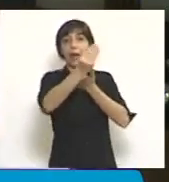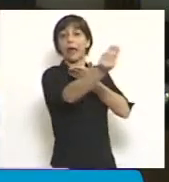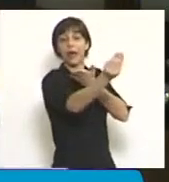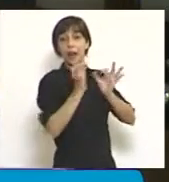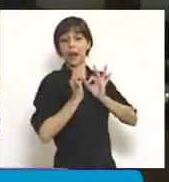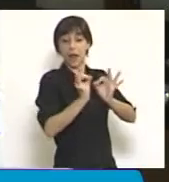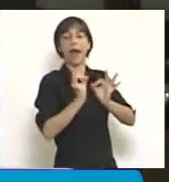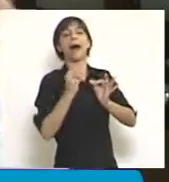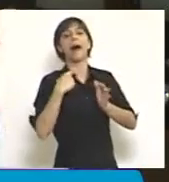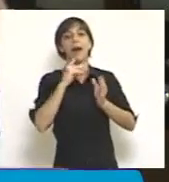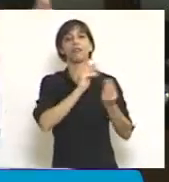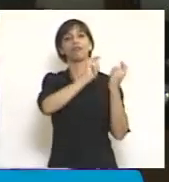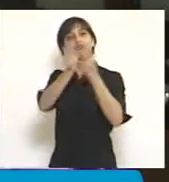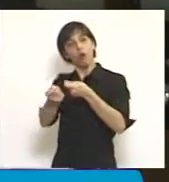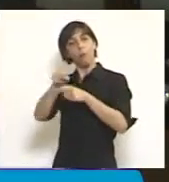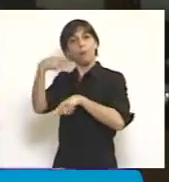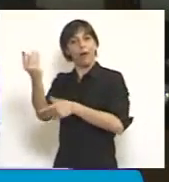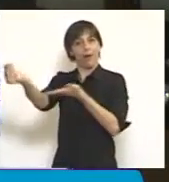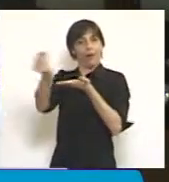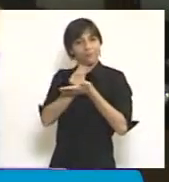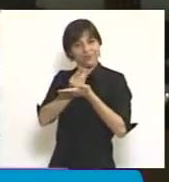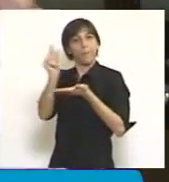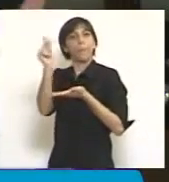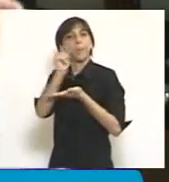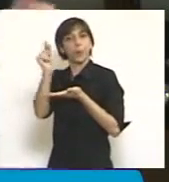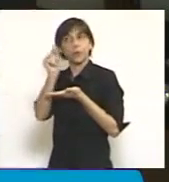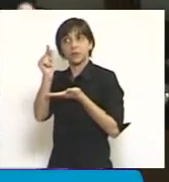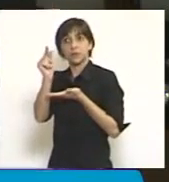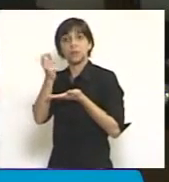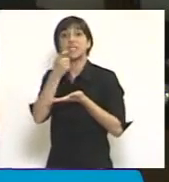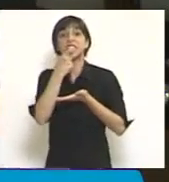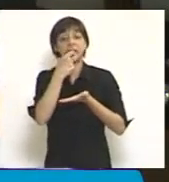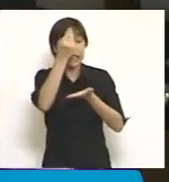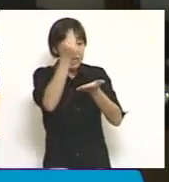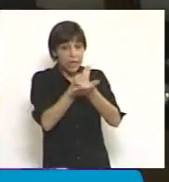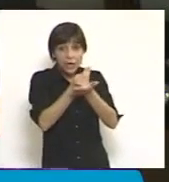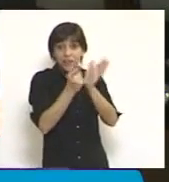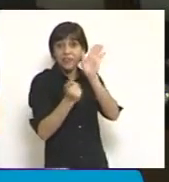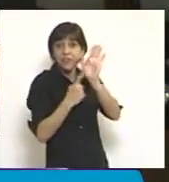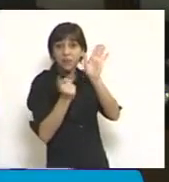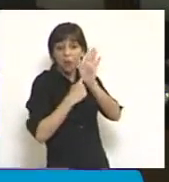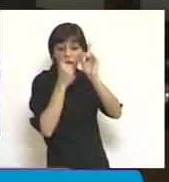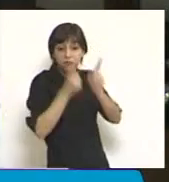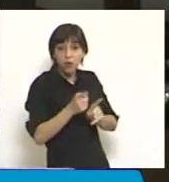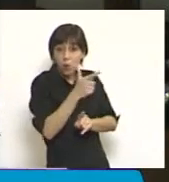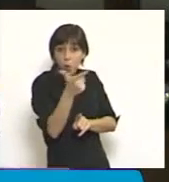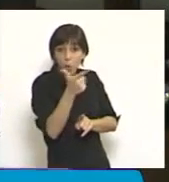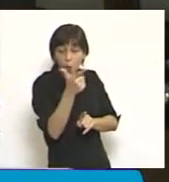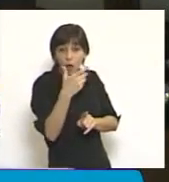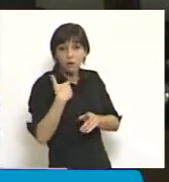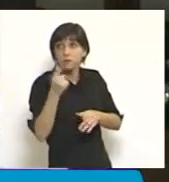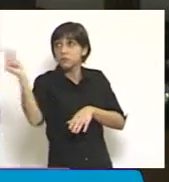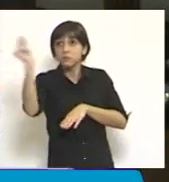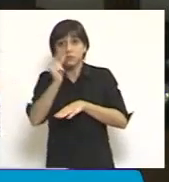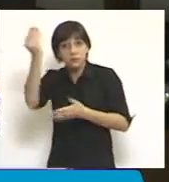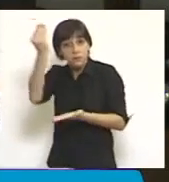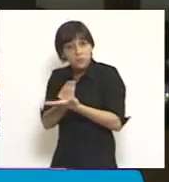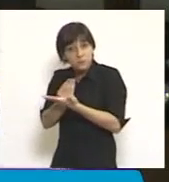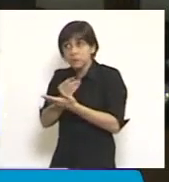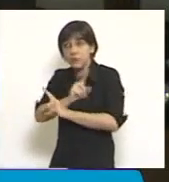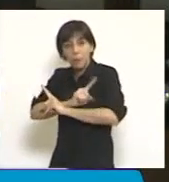una subrogancia y de lo que es un subrogante. Un subrogante es alguien que reemplaza a otro. Aquí no hay reemplazo